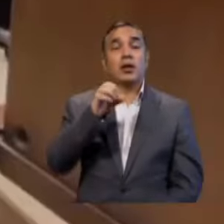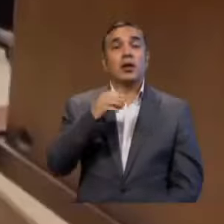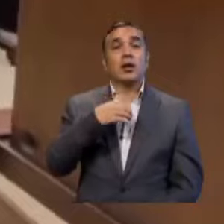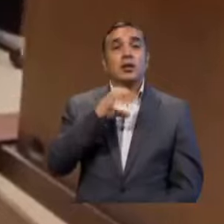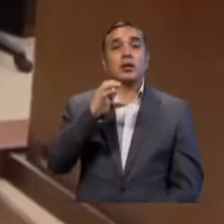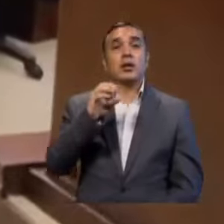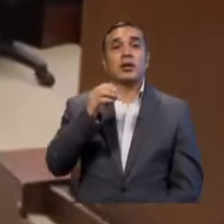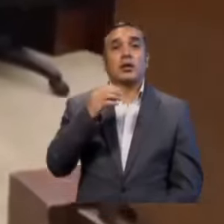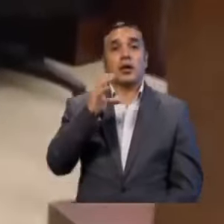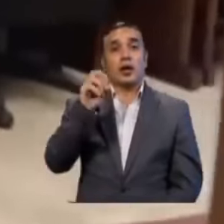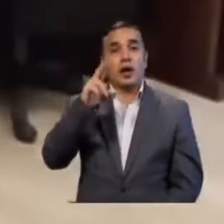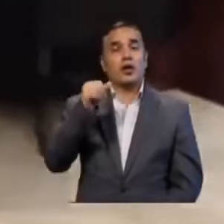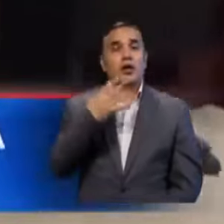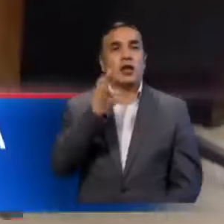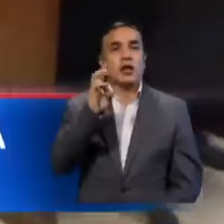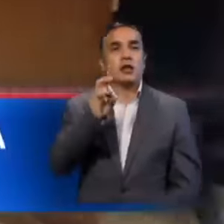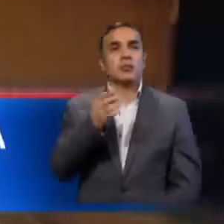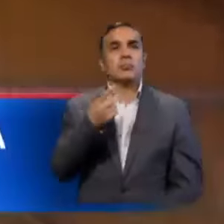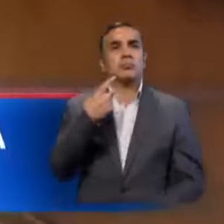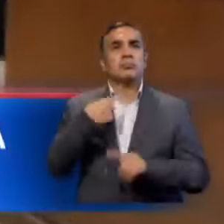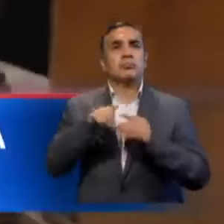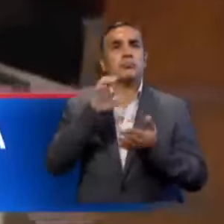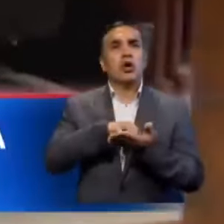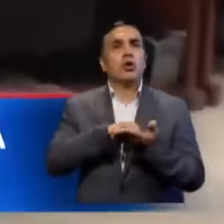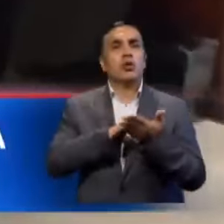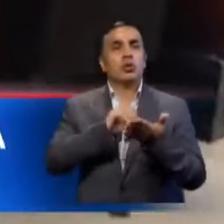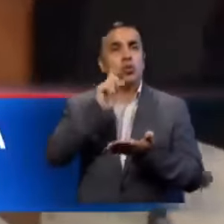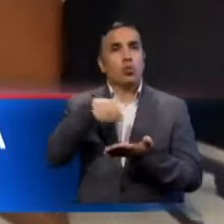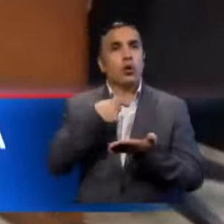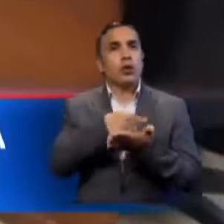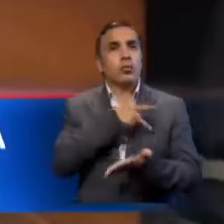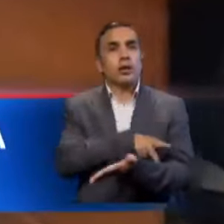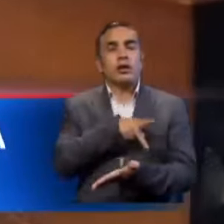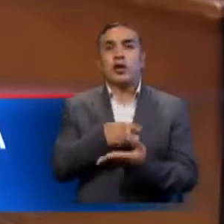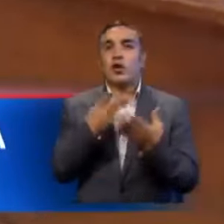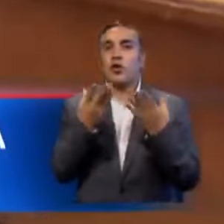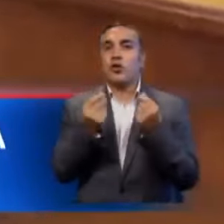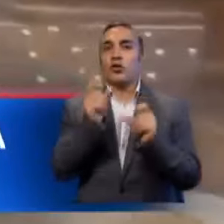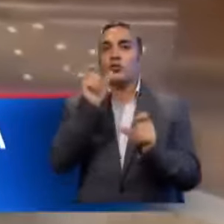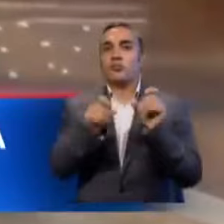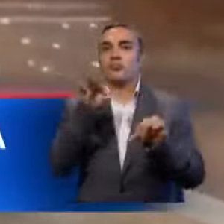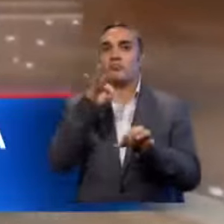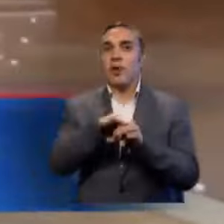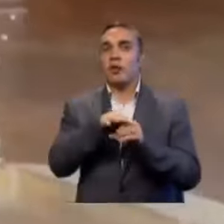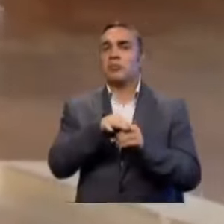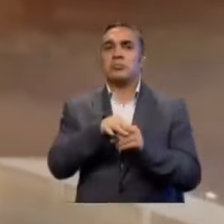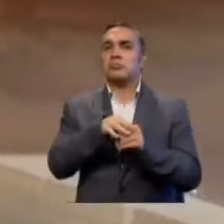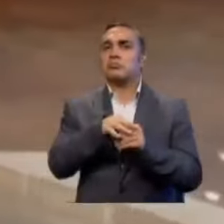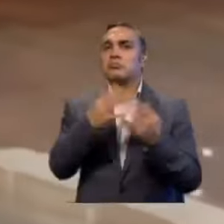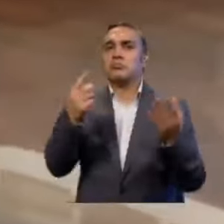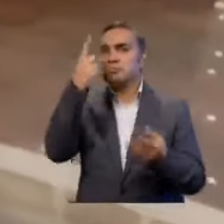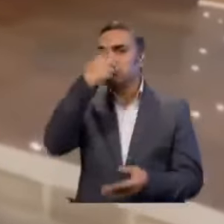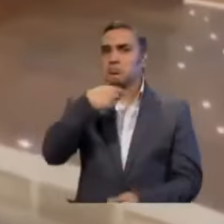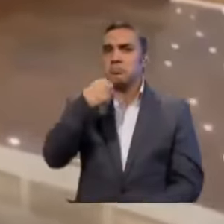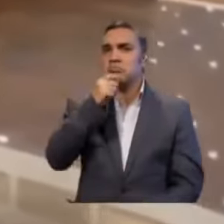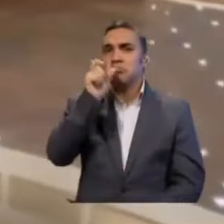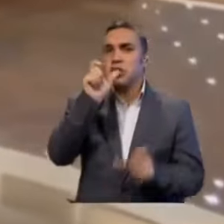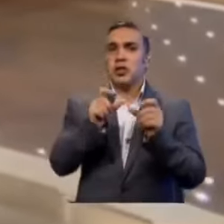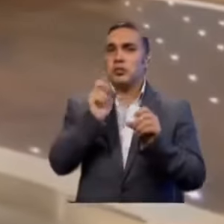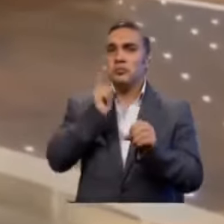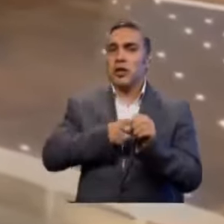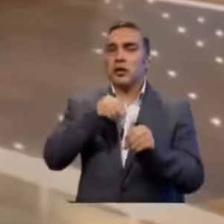también. ¿Pero qué sucedió en las provincias? Guayas y Pichincha agrupan el mayor número de votantes. ¿Cuáles son los rostros que llegan al